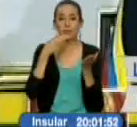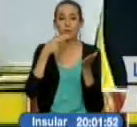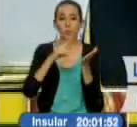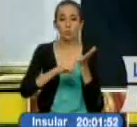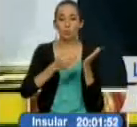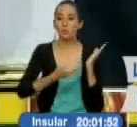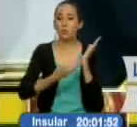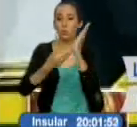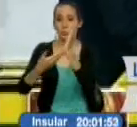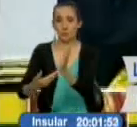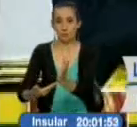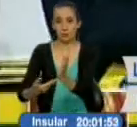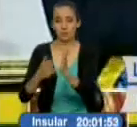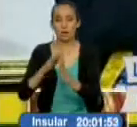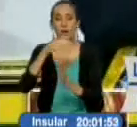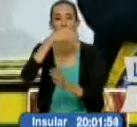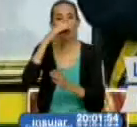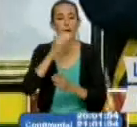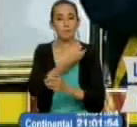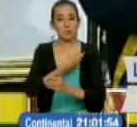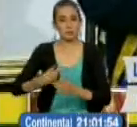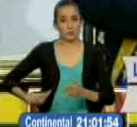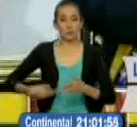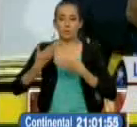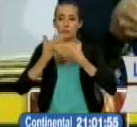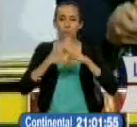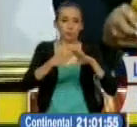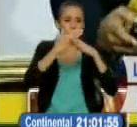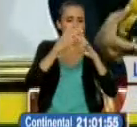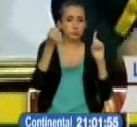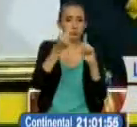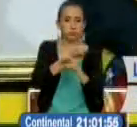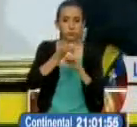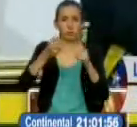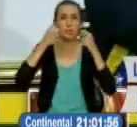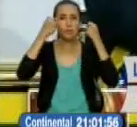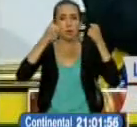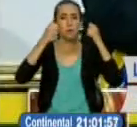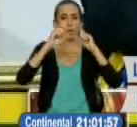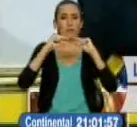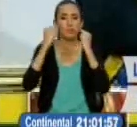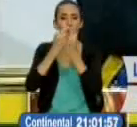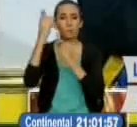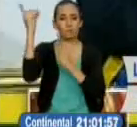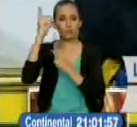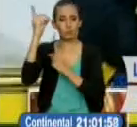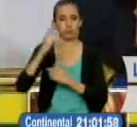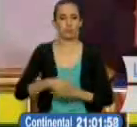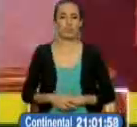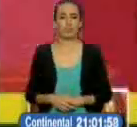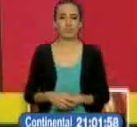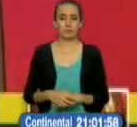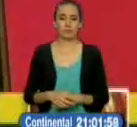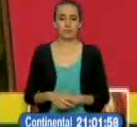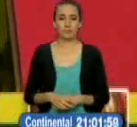presidente Nicolás Maduro un acuerdo en rechazo a las agresiones de la campaña imperialista.